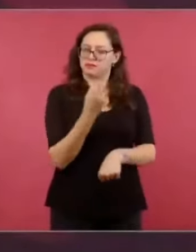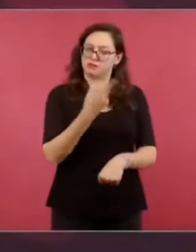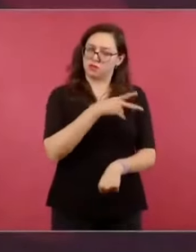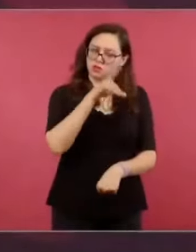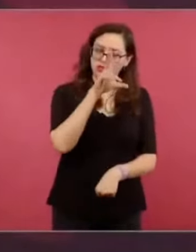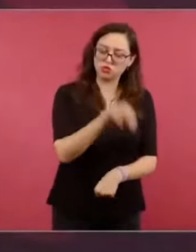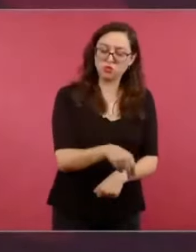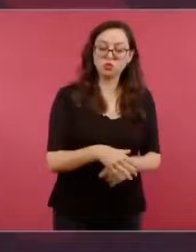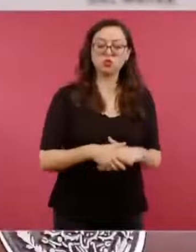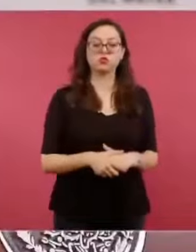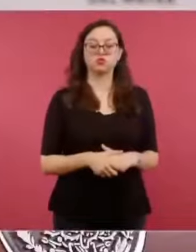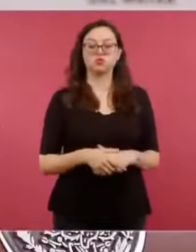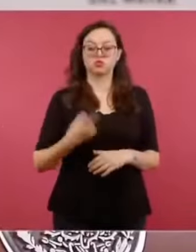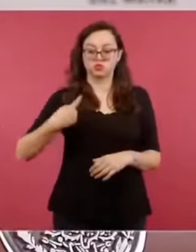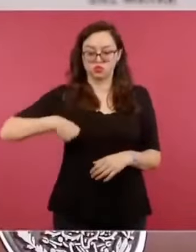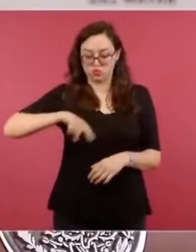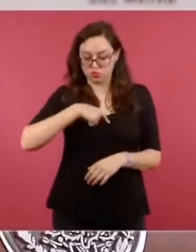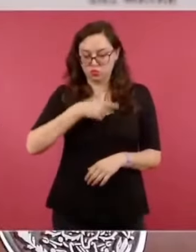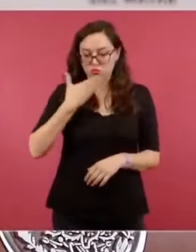lo bien que lo estamos haciendo.